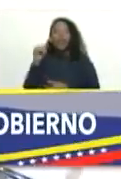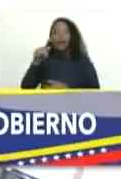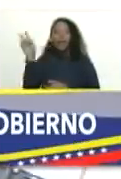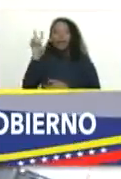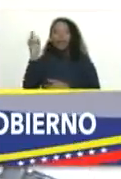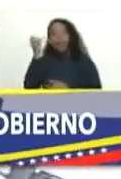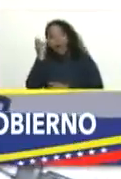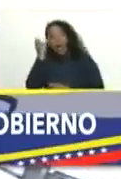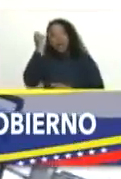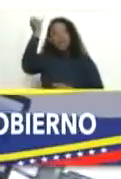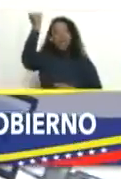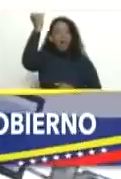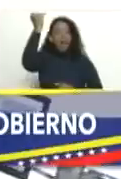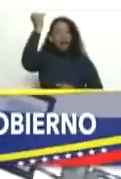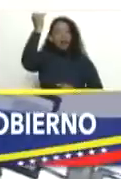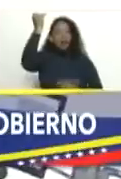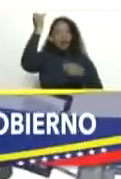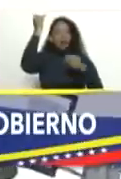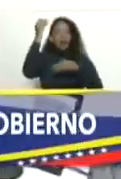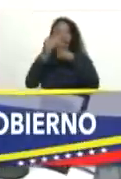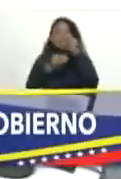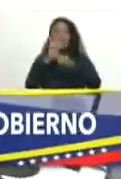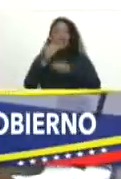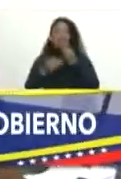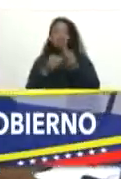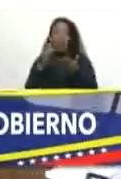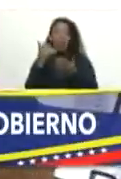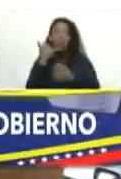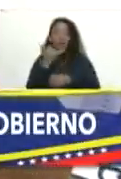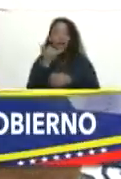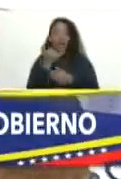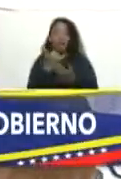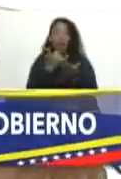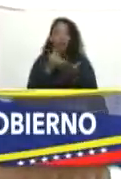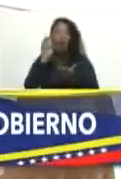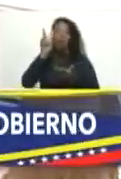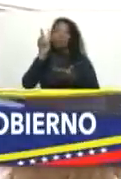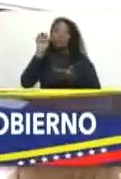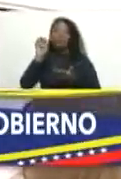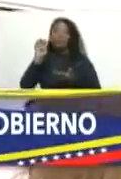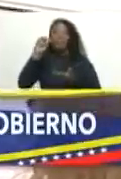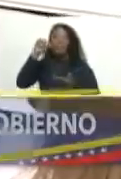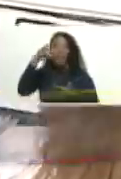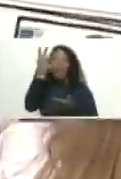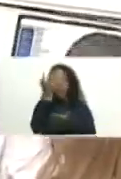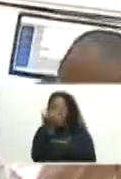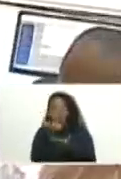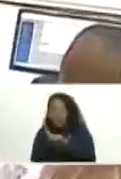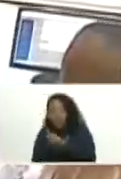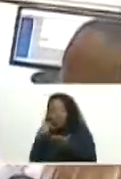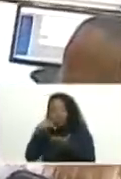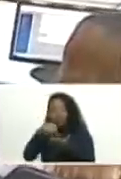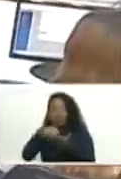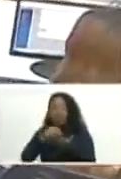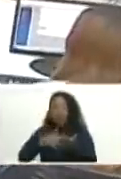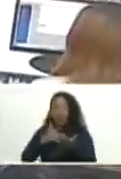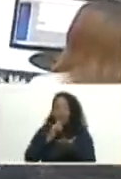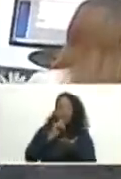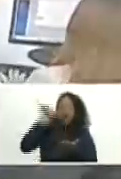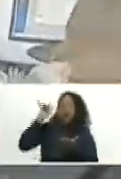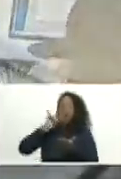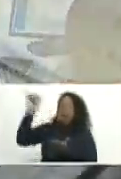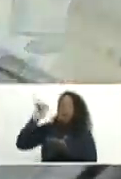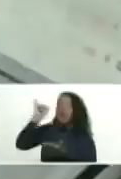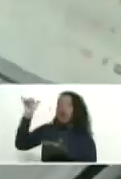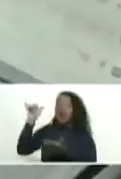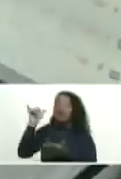creadora, creativa, que hizo posible que existiera